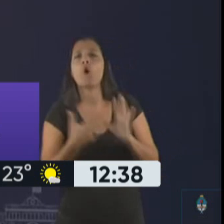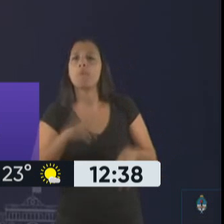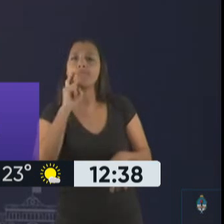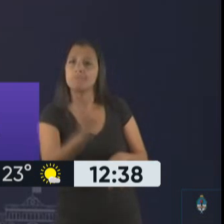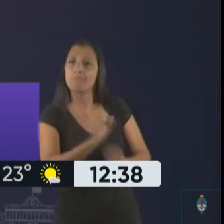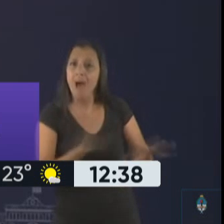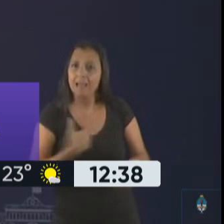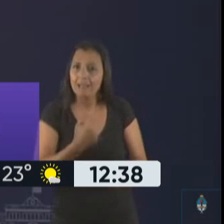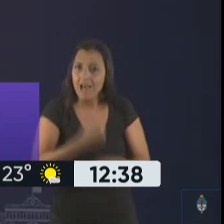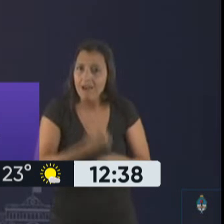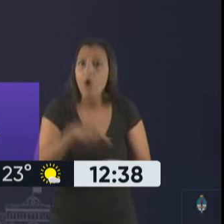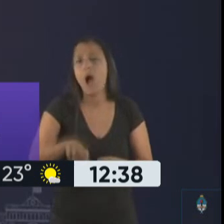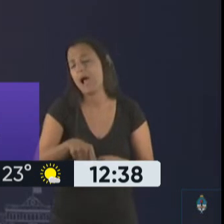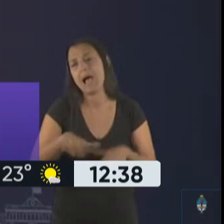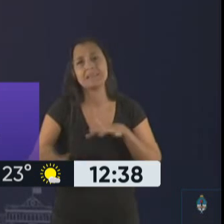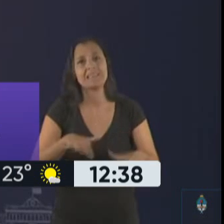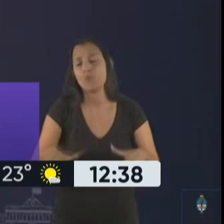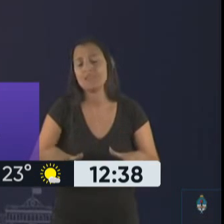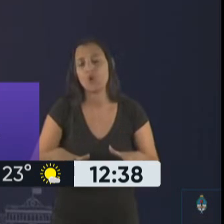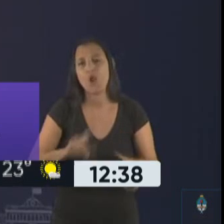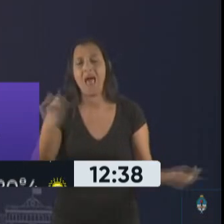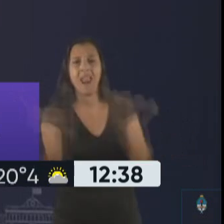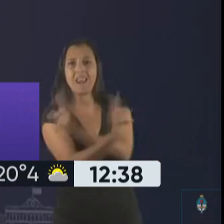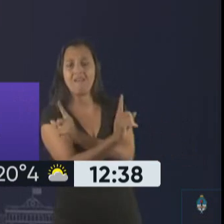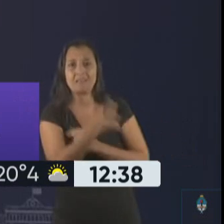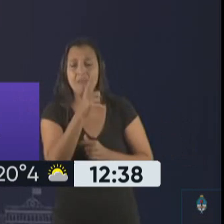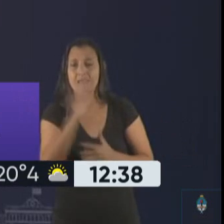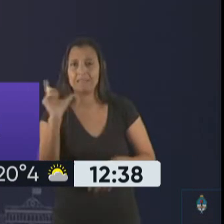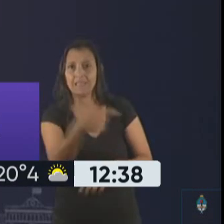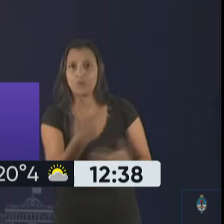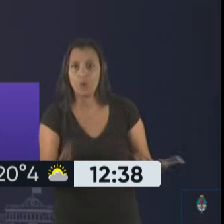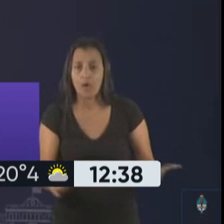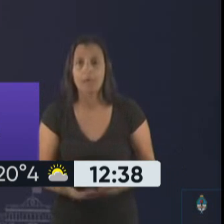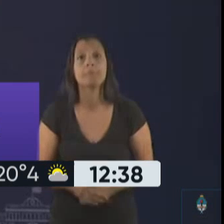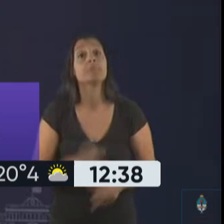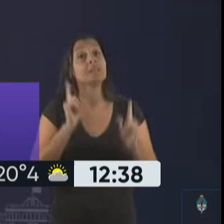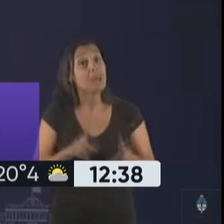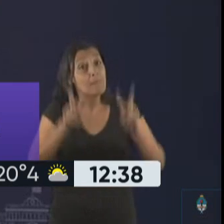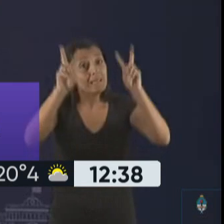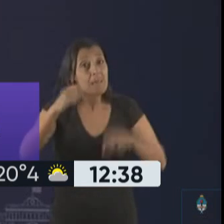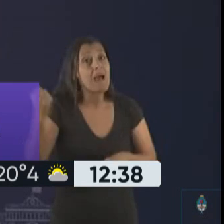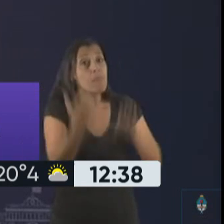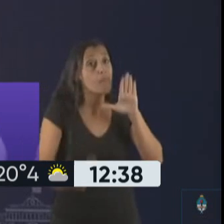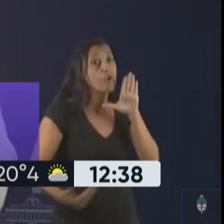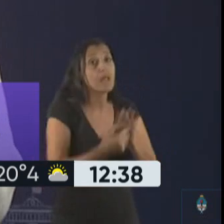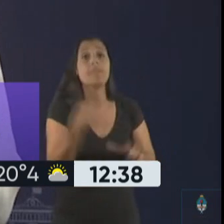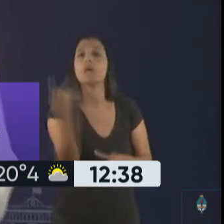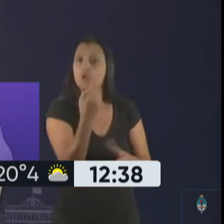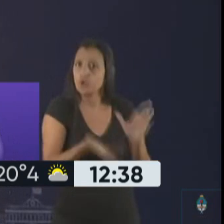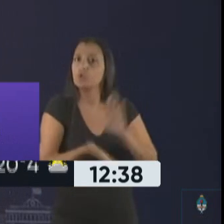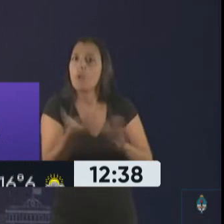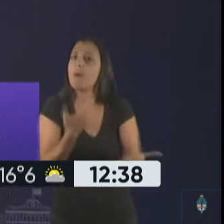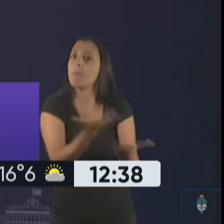planteado exactamente en un sentido contrario. Y un tema fundamental que vamos a plantear,